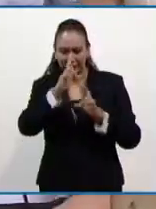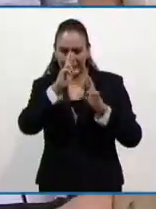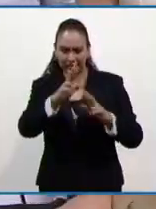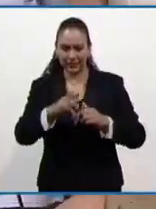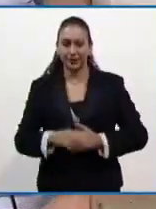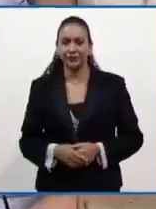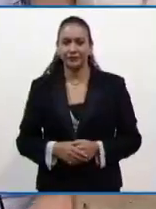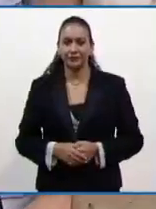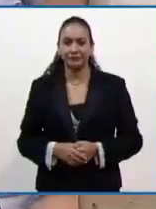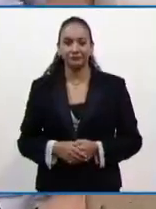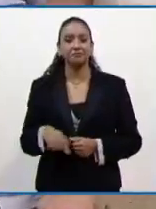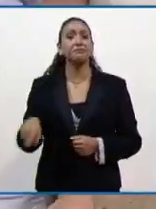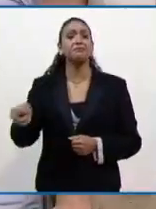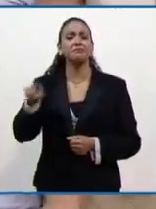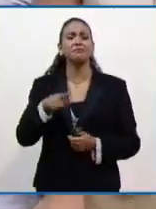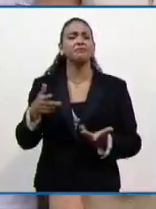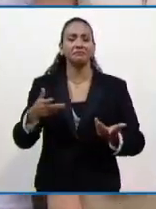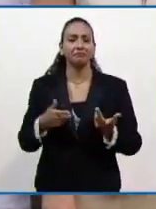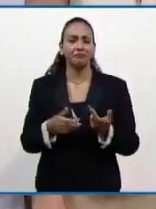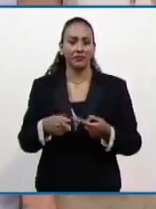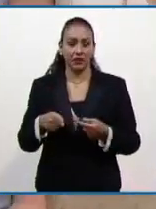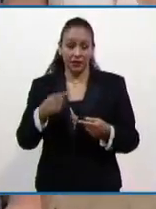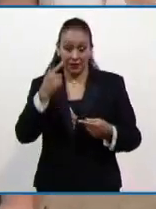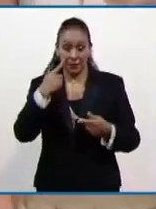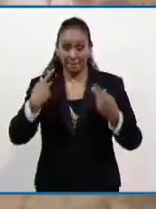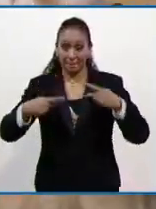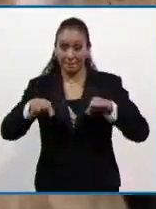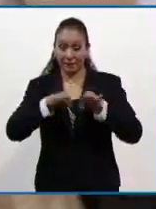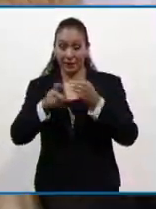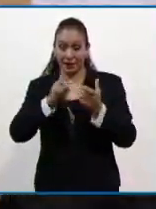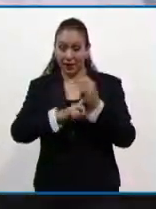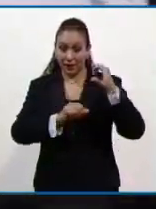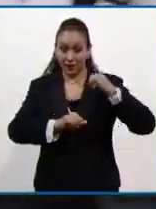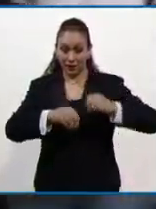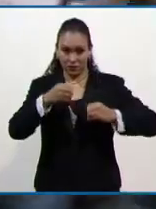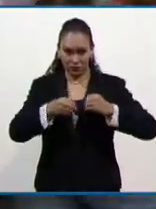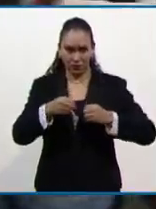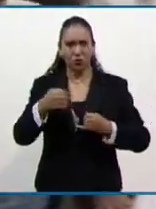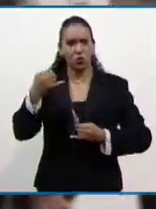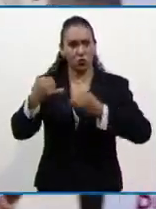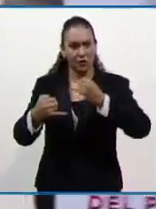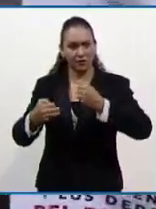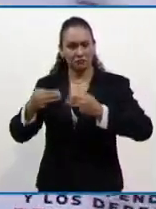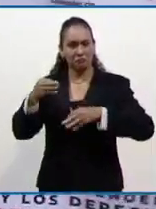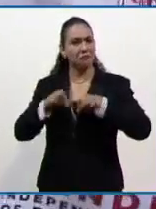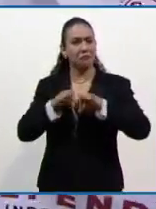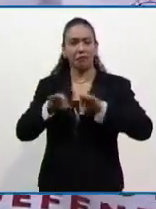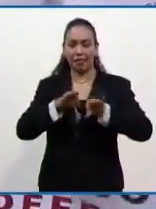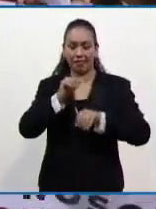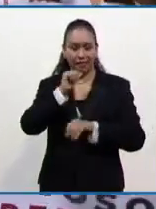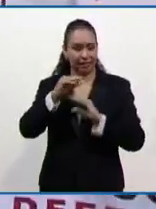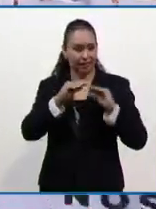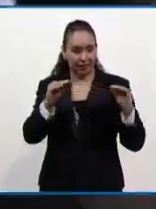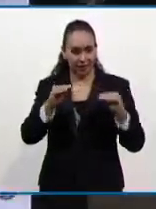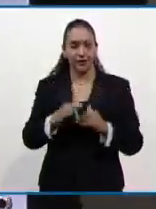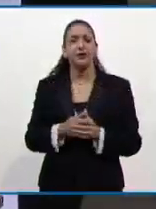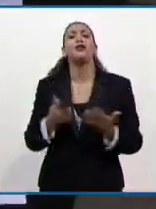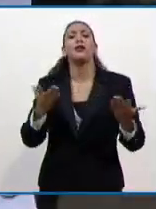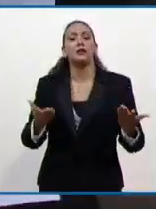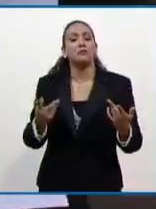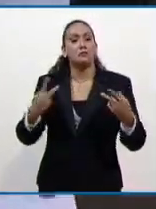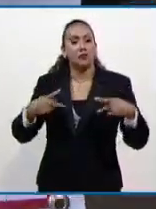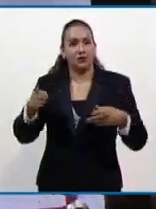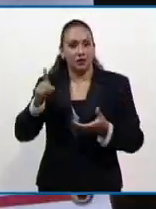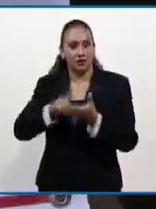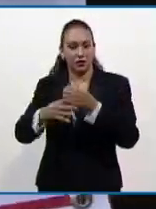En solidaridad con el paro de labores que llevan a cabo trabajadores, jueces y magistrados del Poder Judicial de la Federación